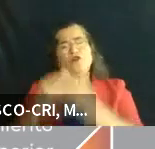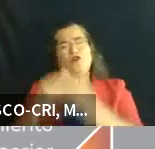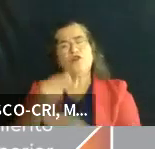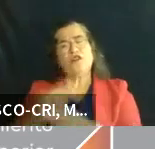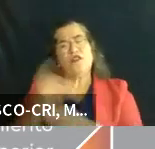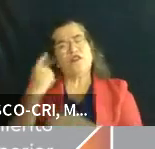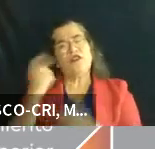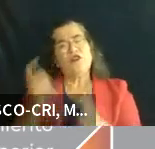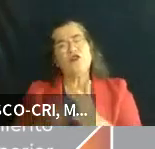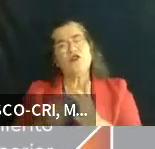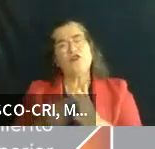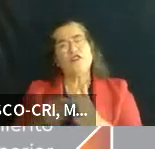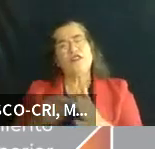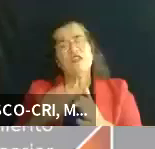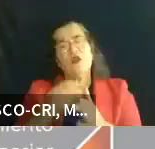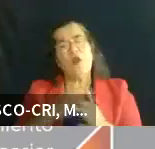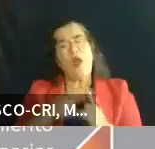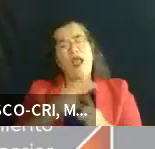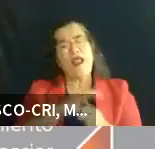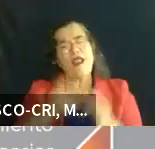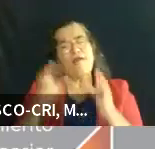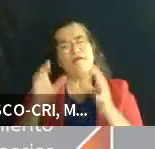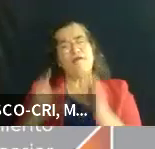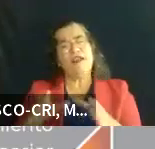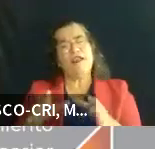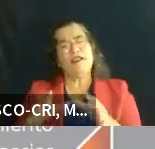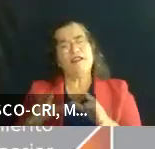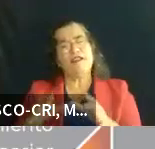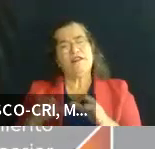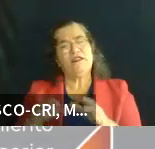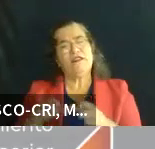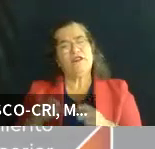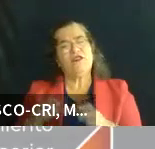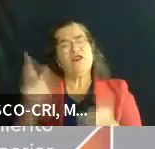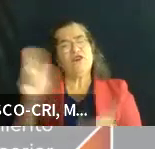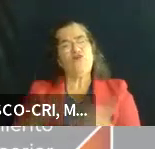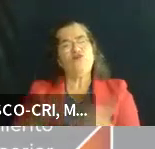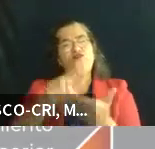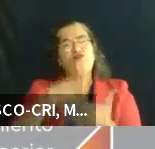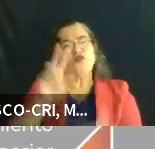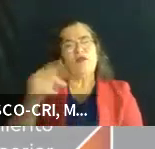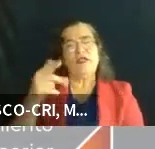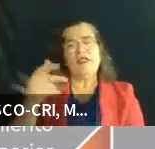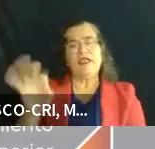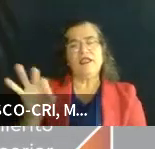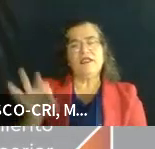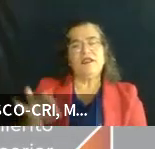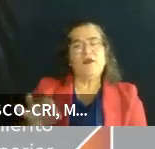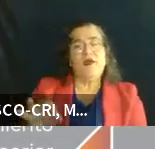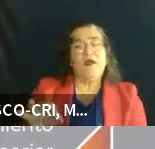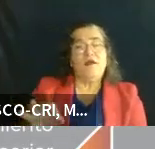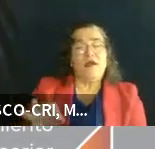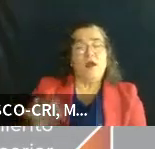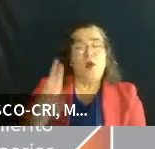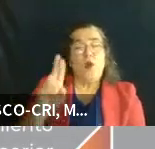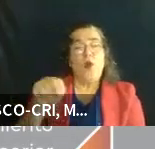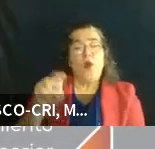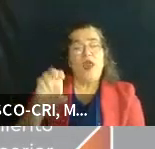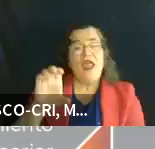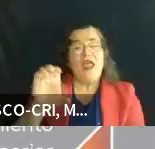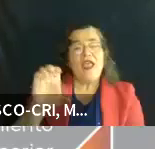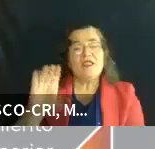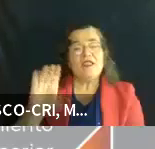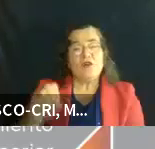de Cualificaciones, que fue aprobada en el 2019 por UNESCO y puesta en vigencia en marzo